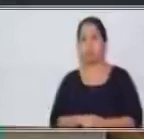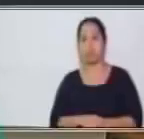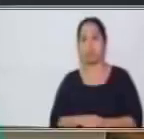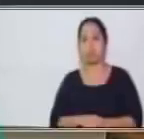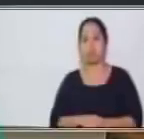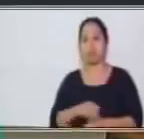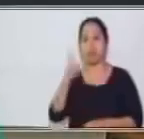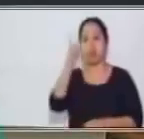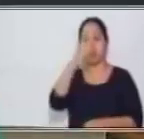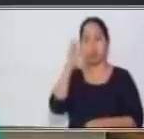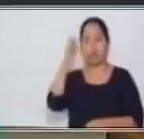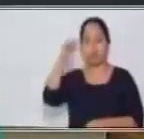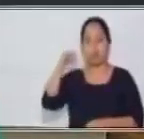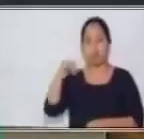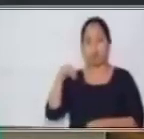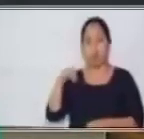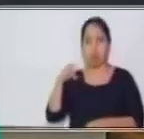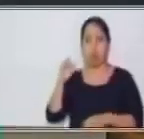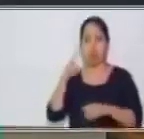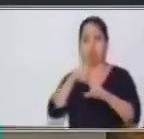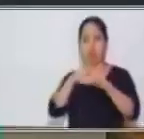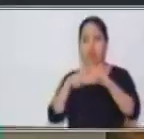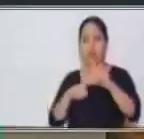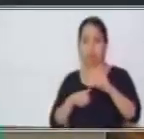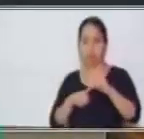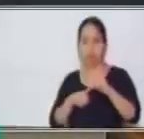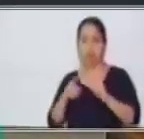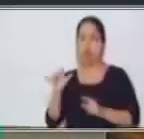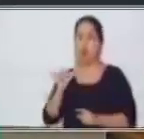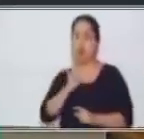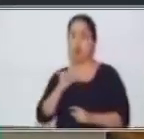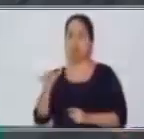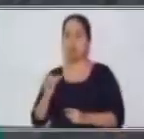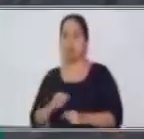Seno de beta va a ser igual al cateto opuesto